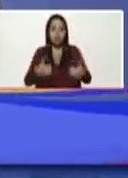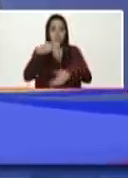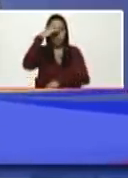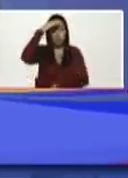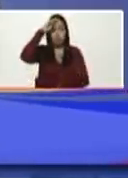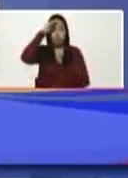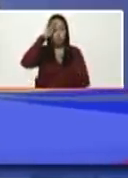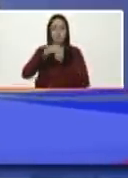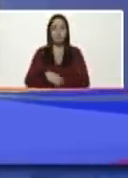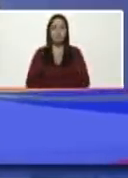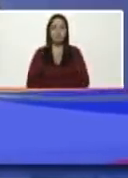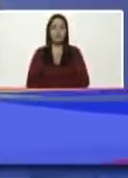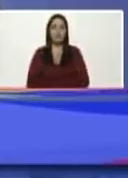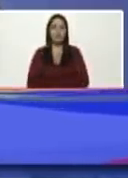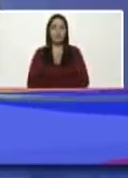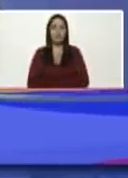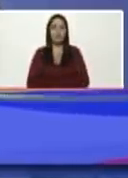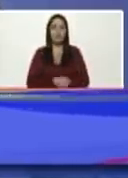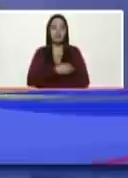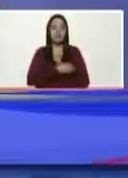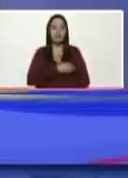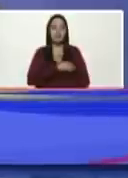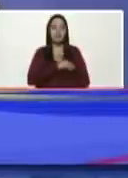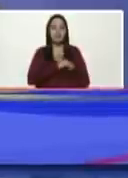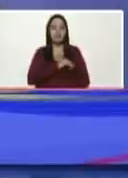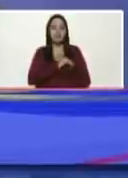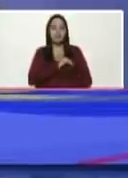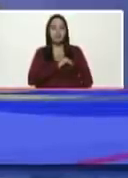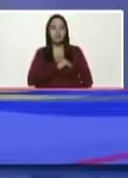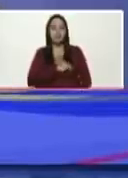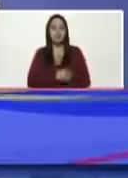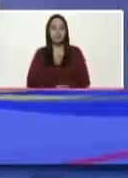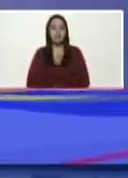Así que es una gran meta.